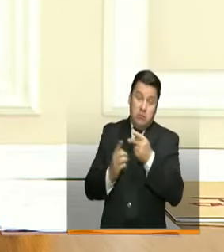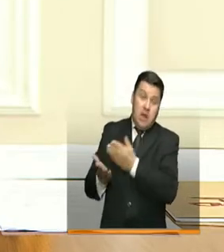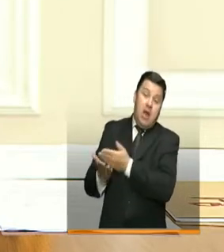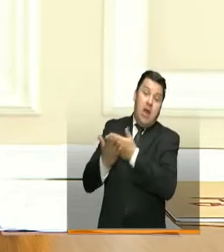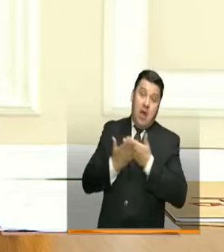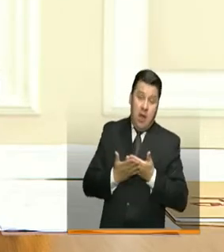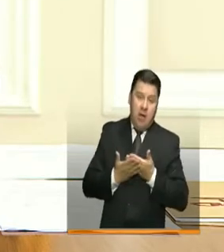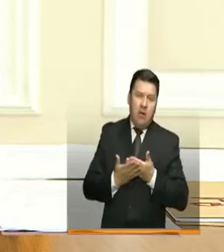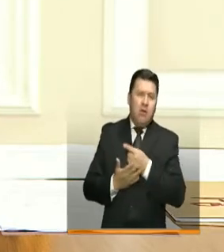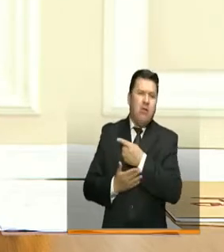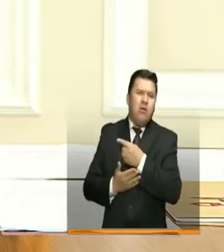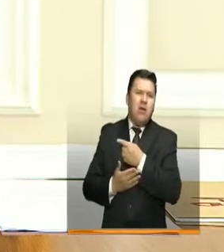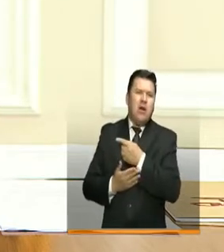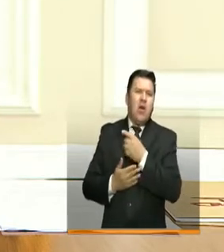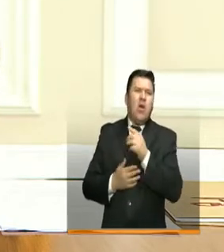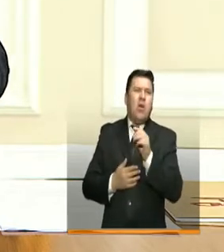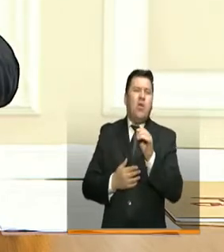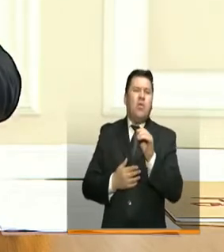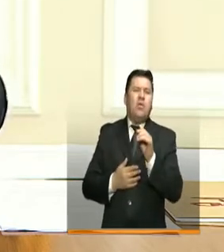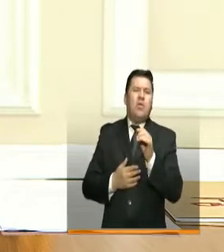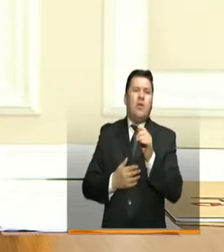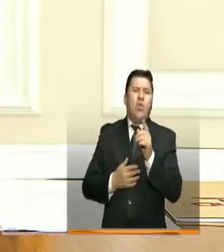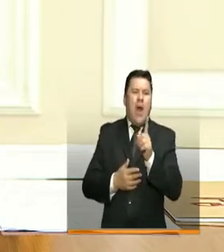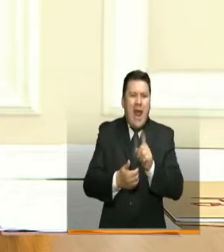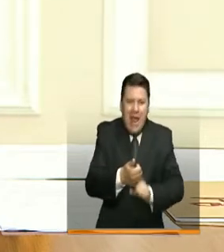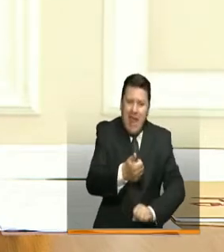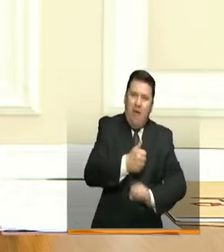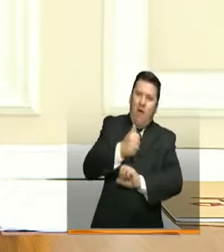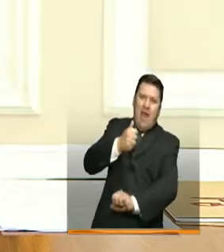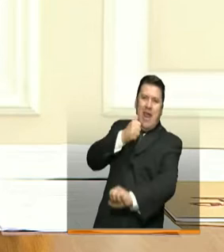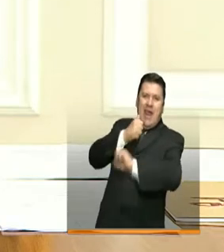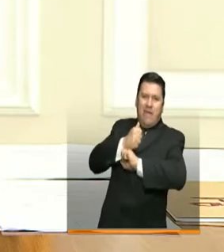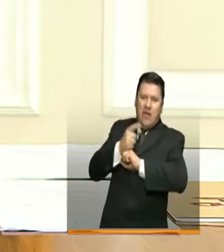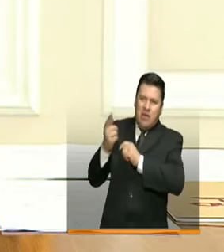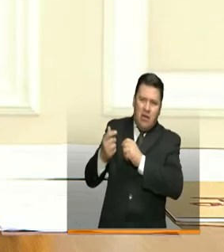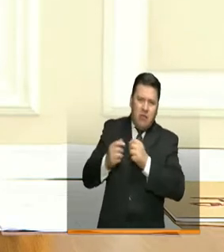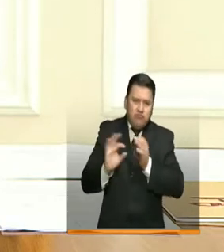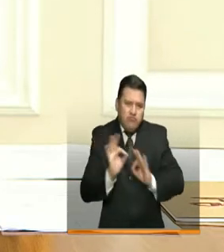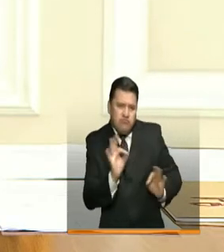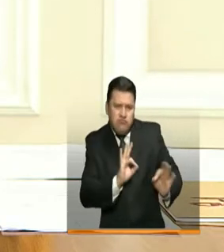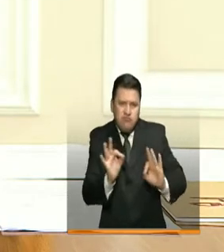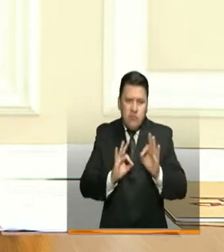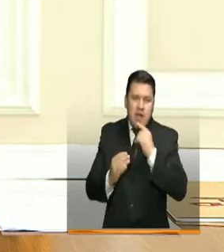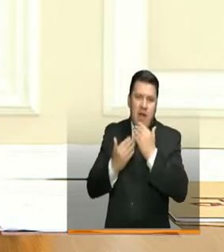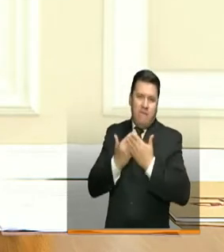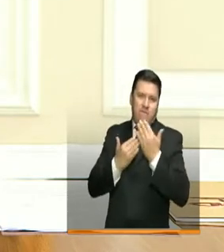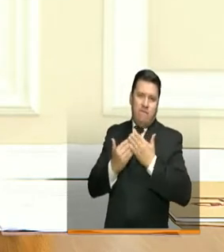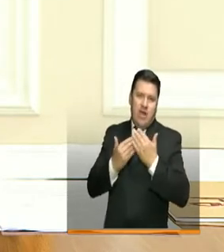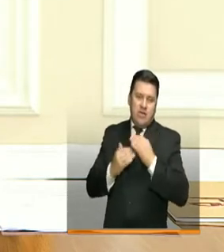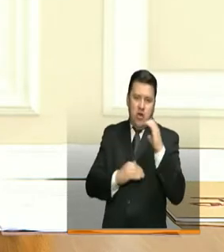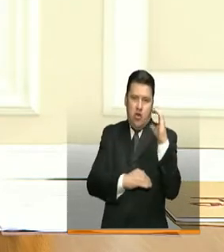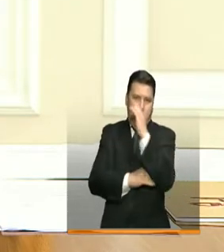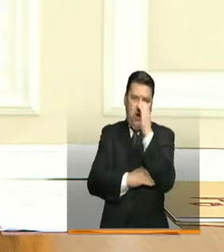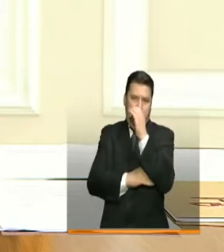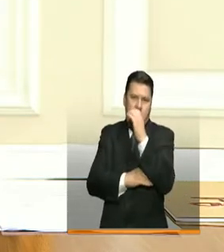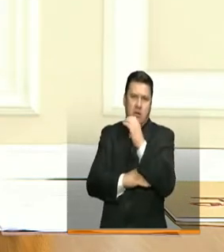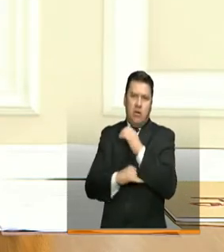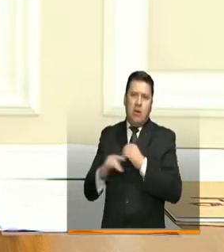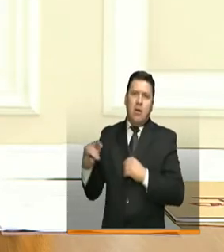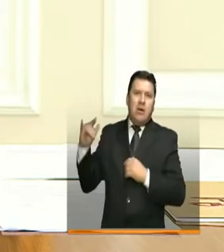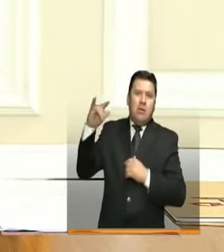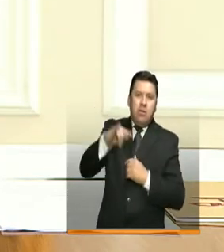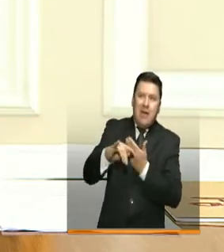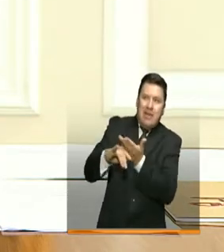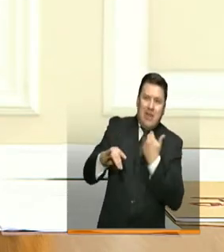toda una especie de refuerzo en materia logística para facilitarle a nuestro país la llegada de